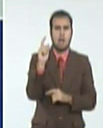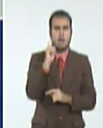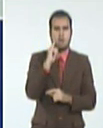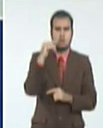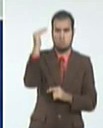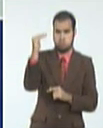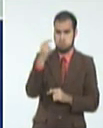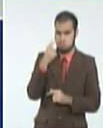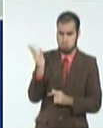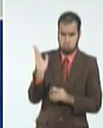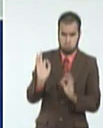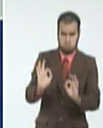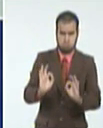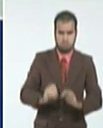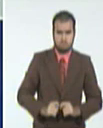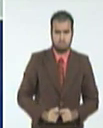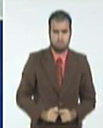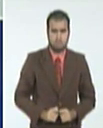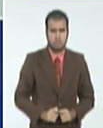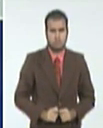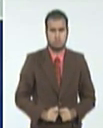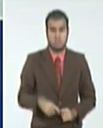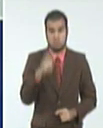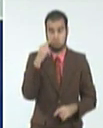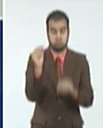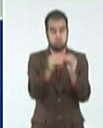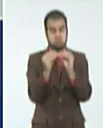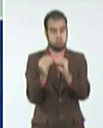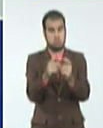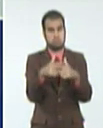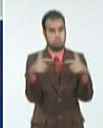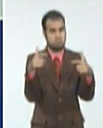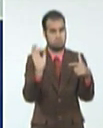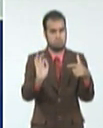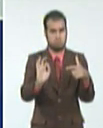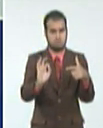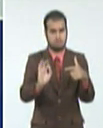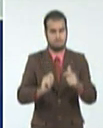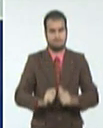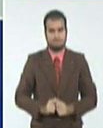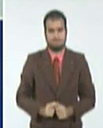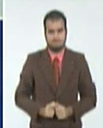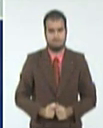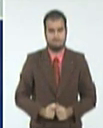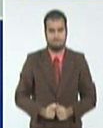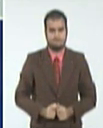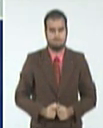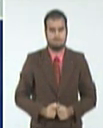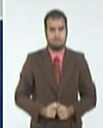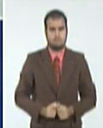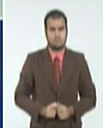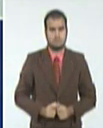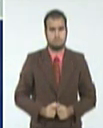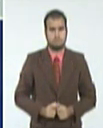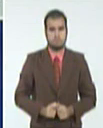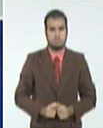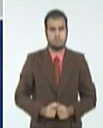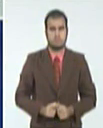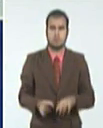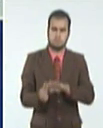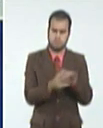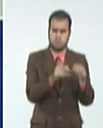es importante la transmisión en todo el territorio de la provincia. Granma logra